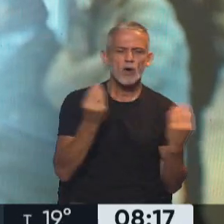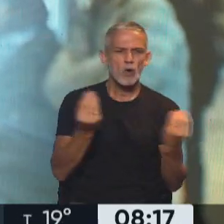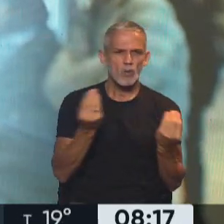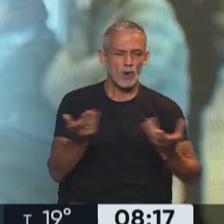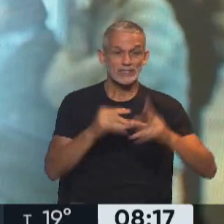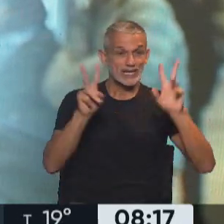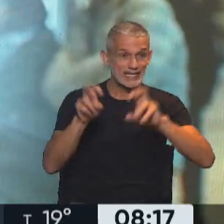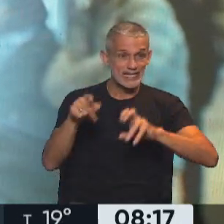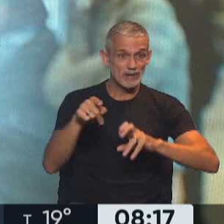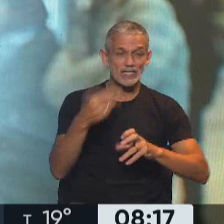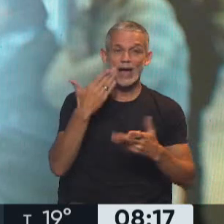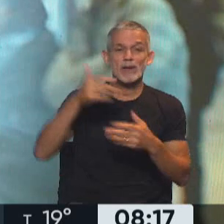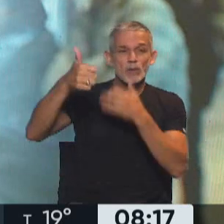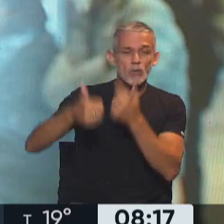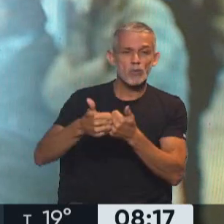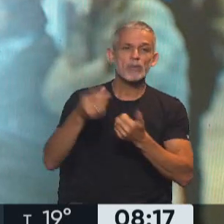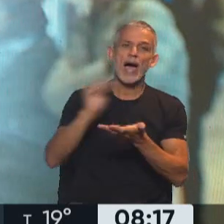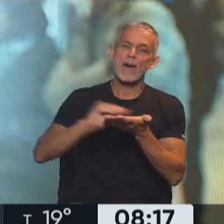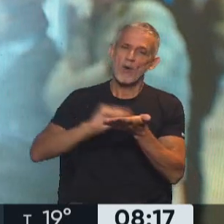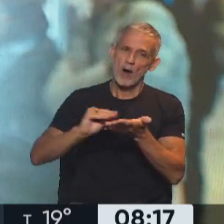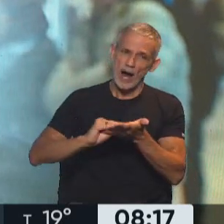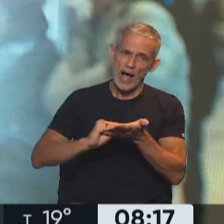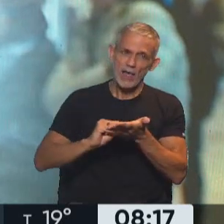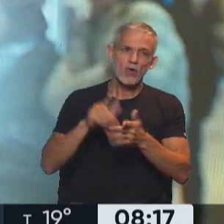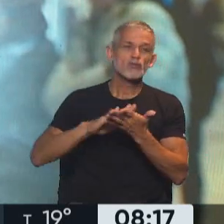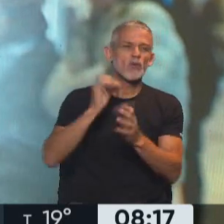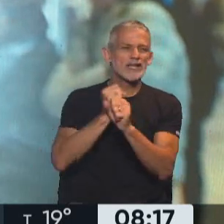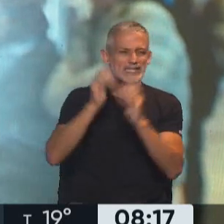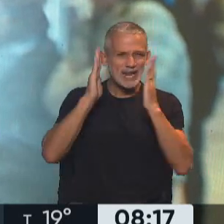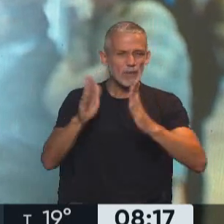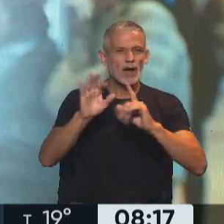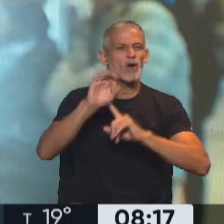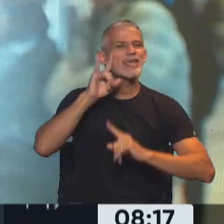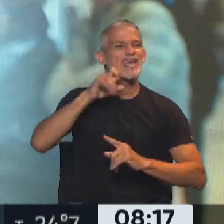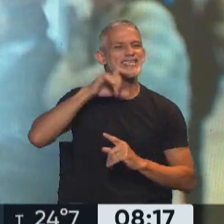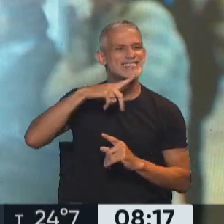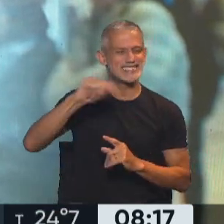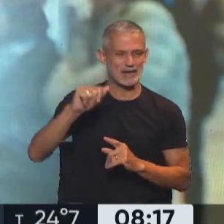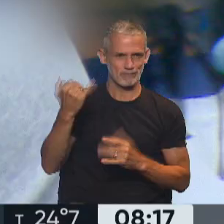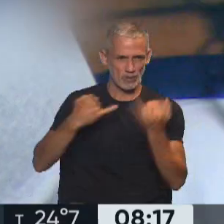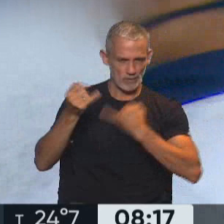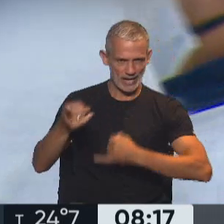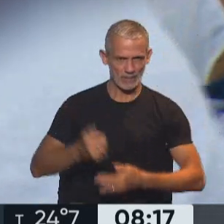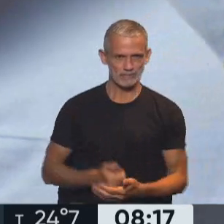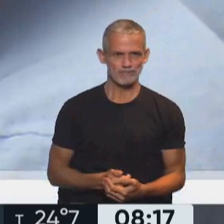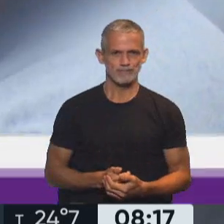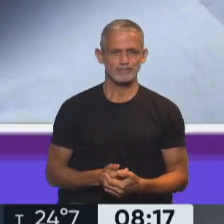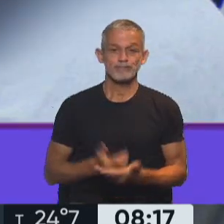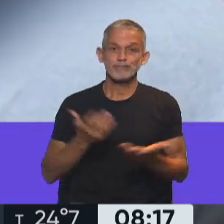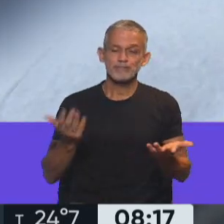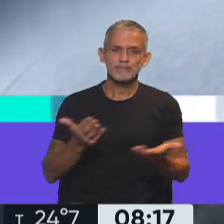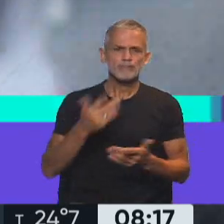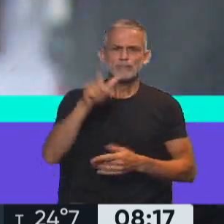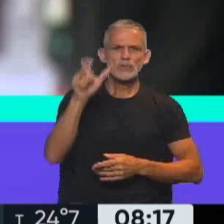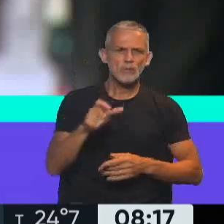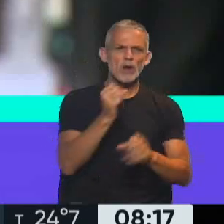Del tema hablamos con un letrado, con un abogado laboralista, el doctor Chiesa, y esto nos explicaba. Tanto los trabajadores